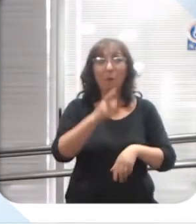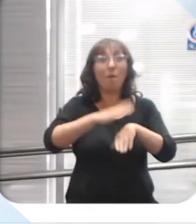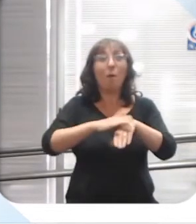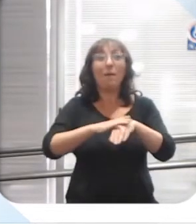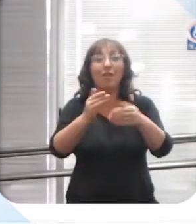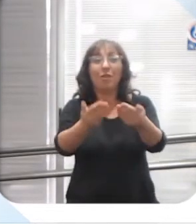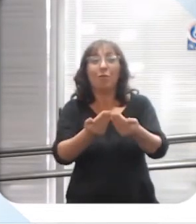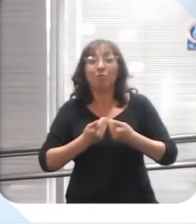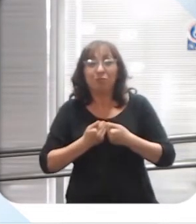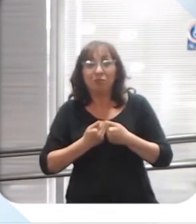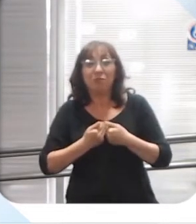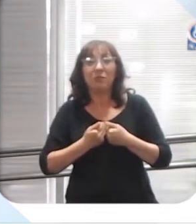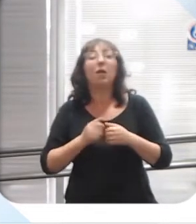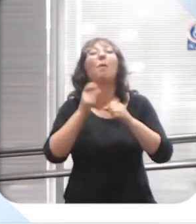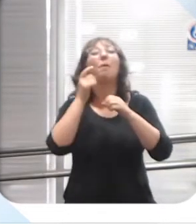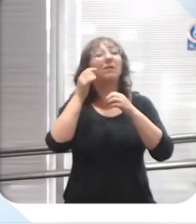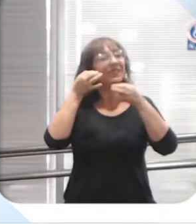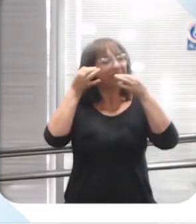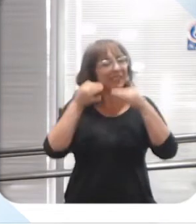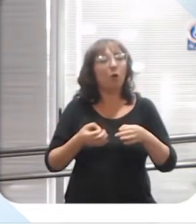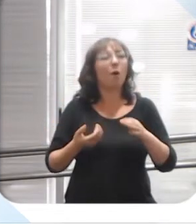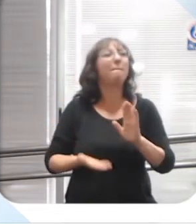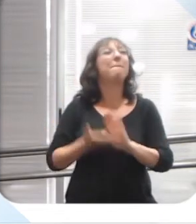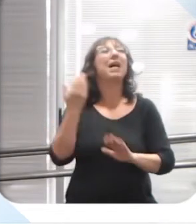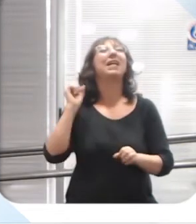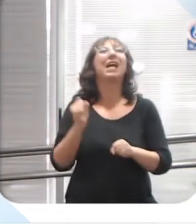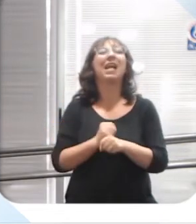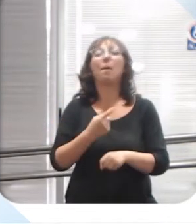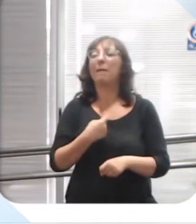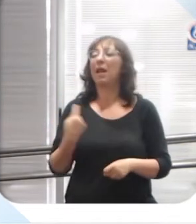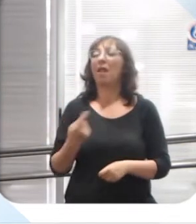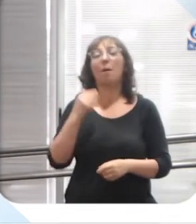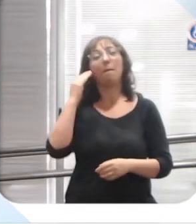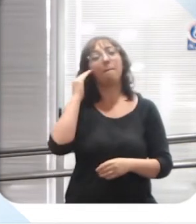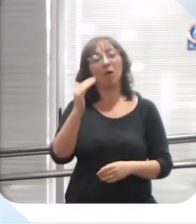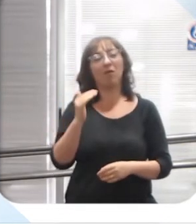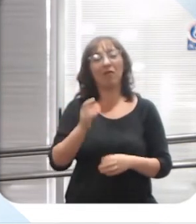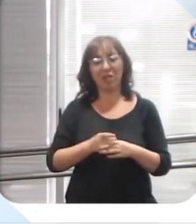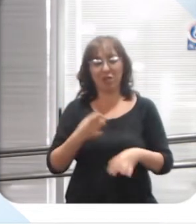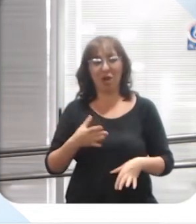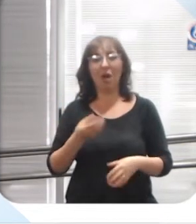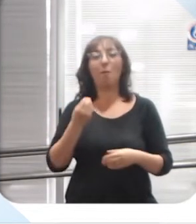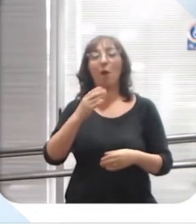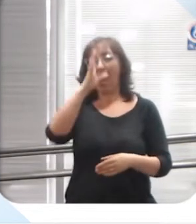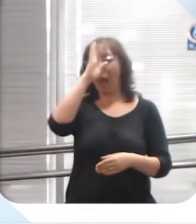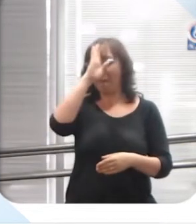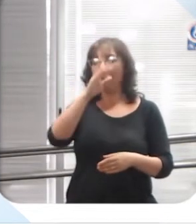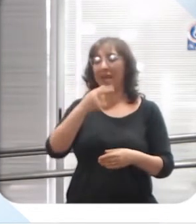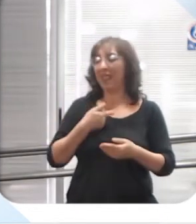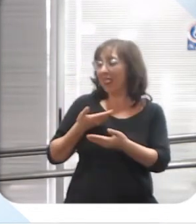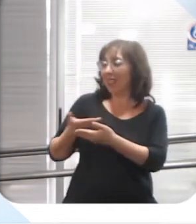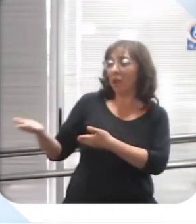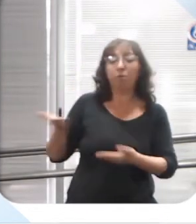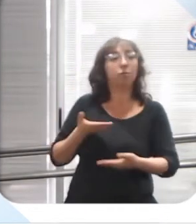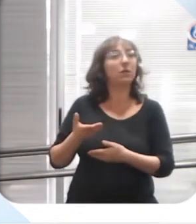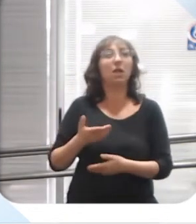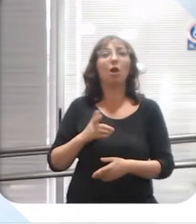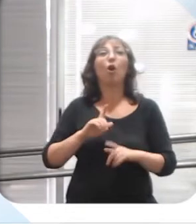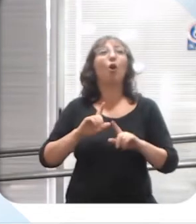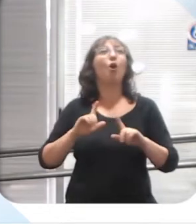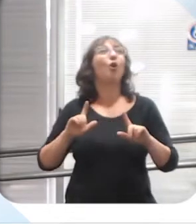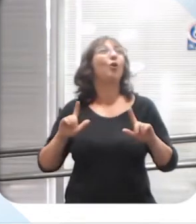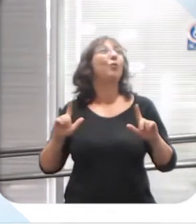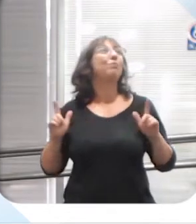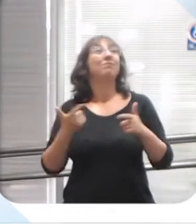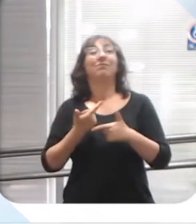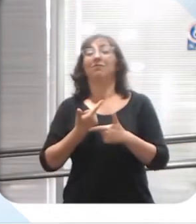de la consulta, les puedo asegurar que es mucho más ganancia para los profesionales, porque lo que aprendemos uno de otros es impagable.